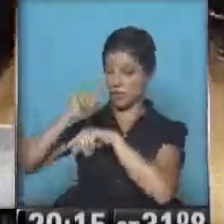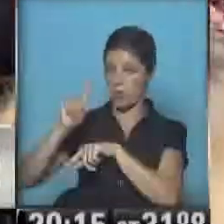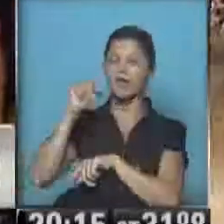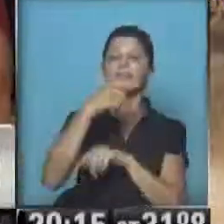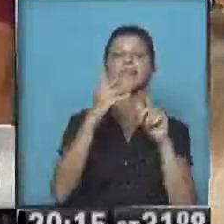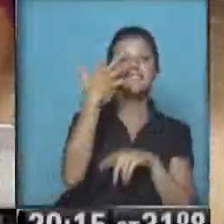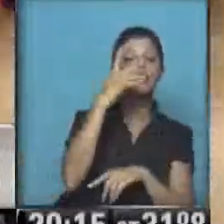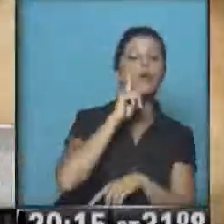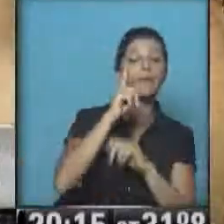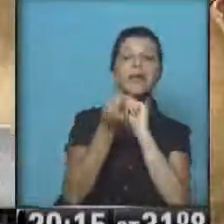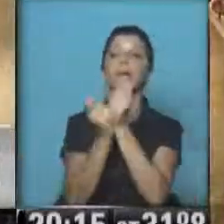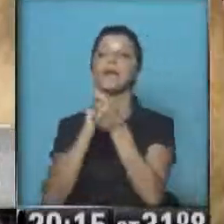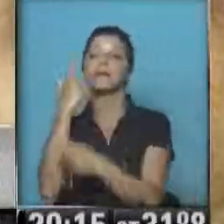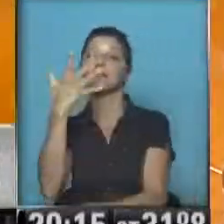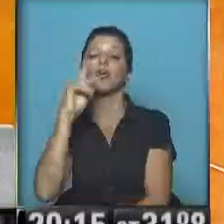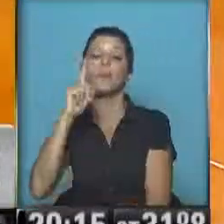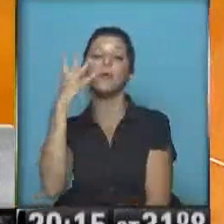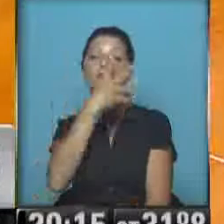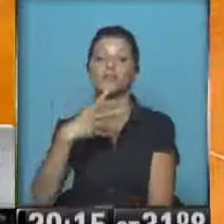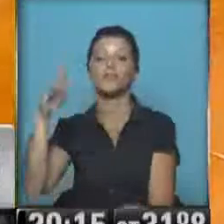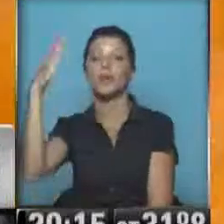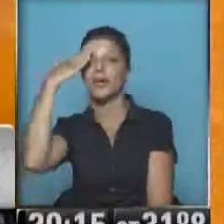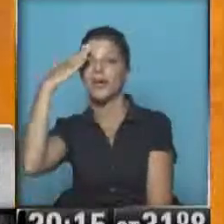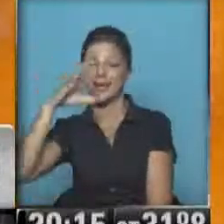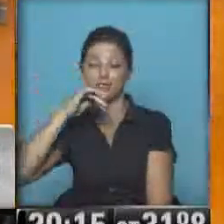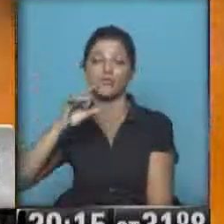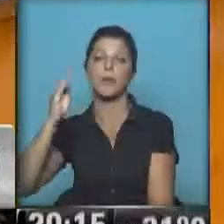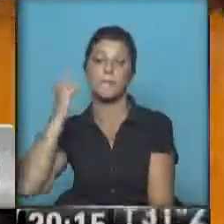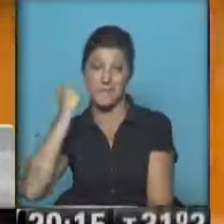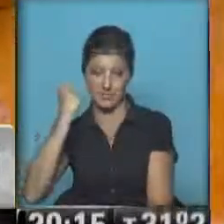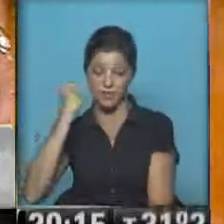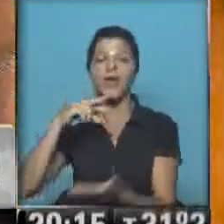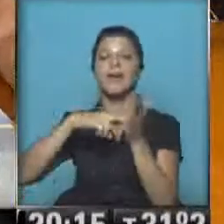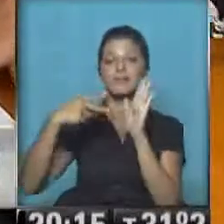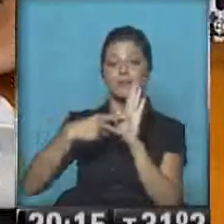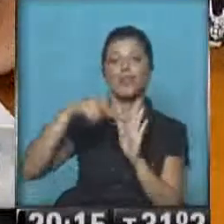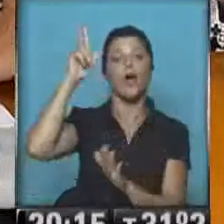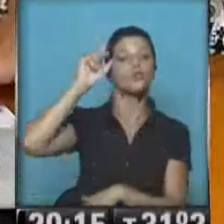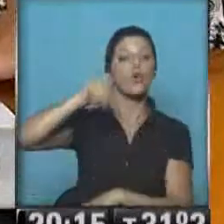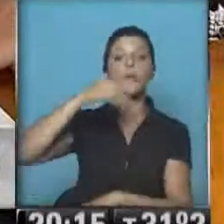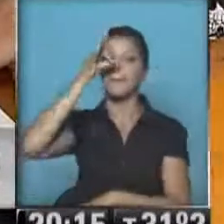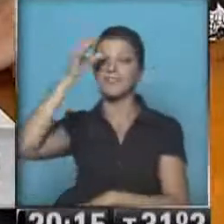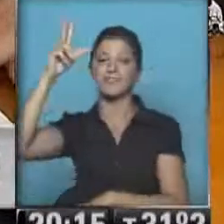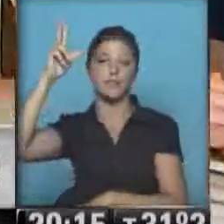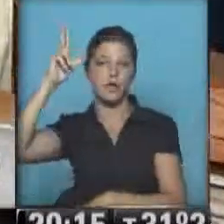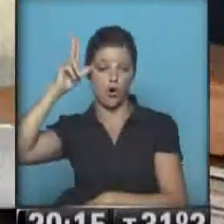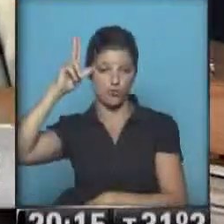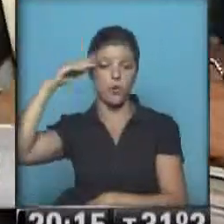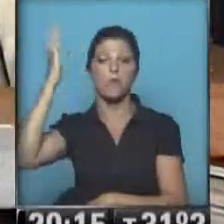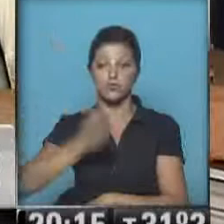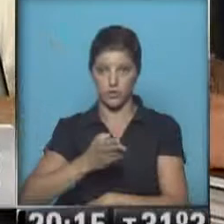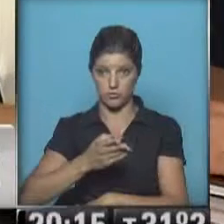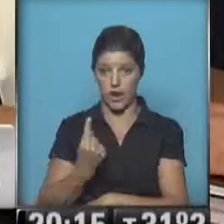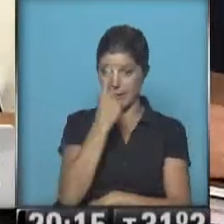a 5.414 pesos, lo que representaría un 8,28% de aumento para el primer tramo.